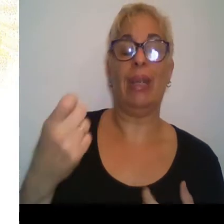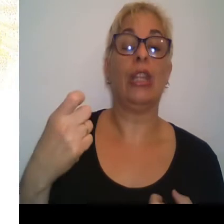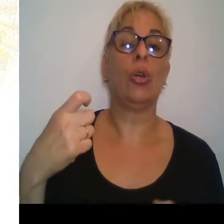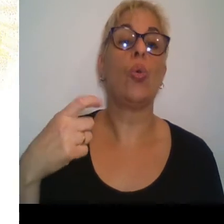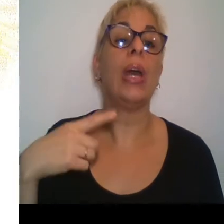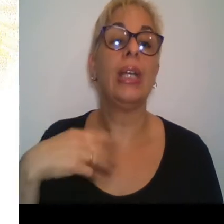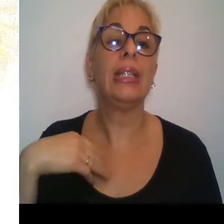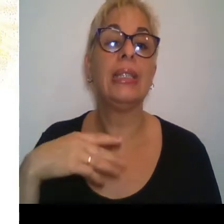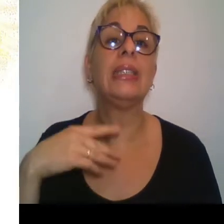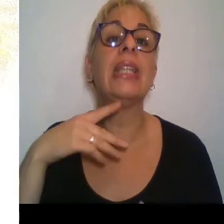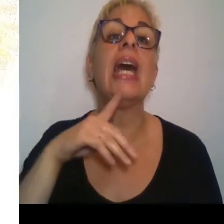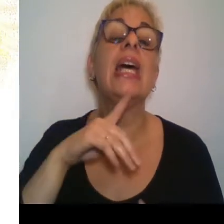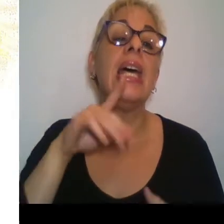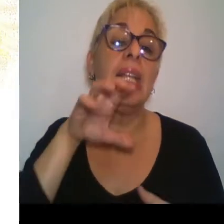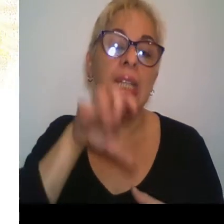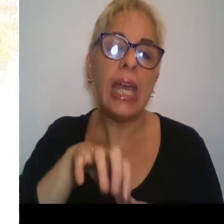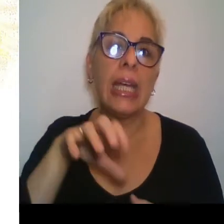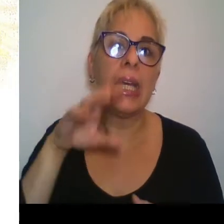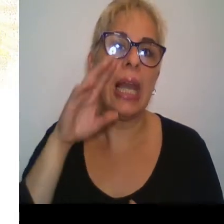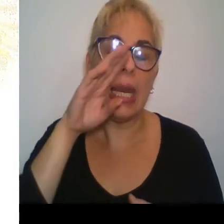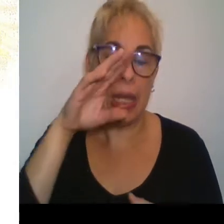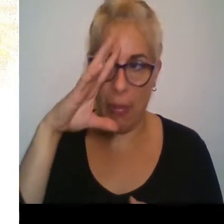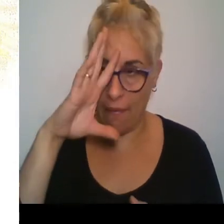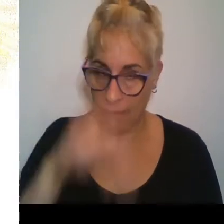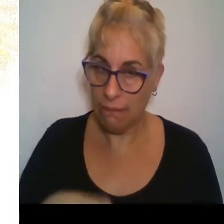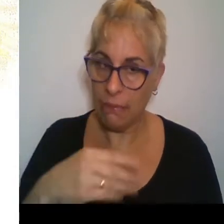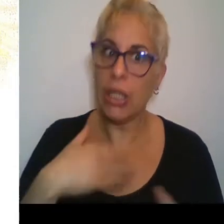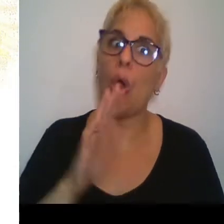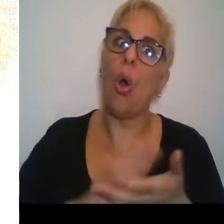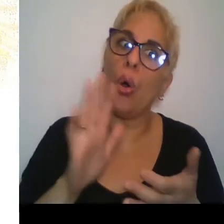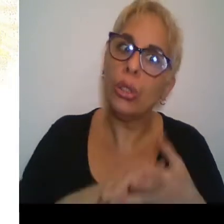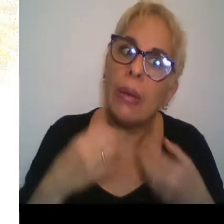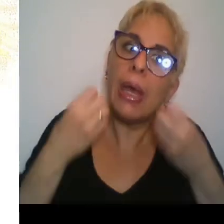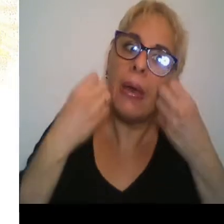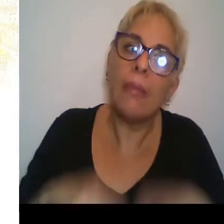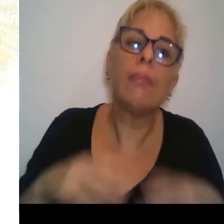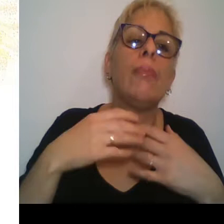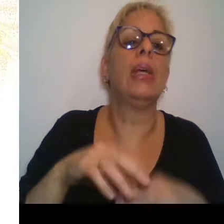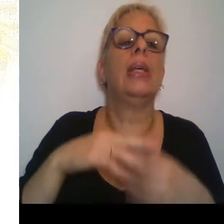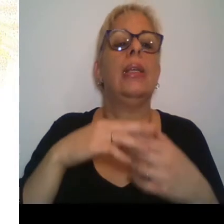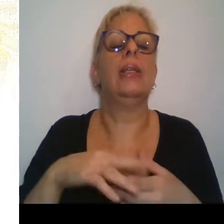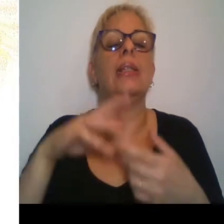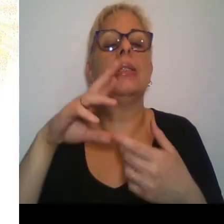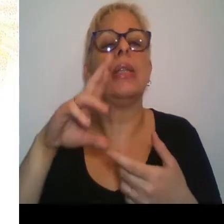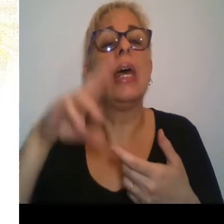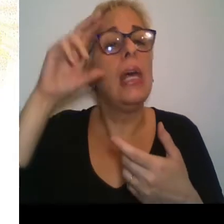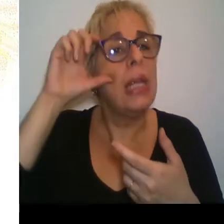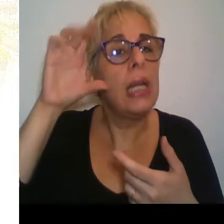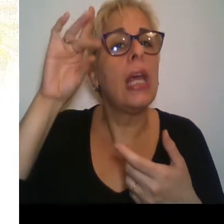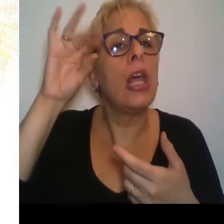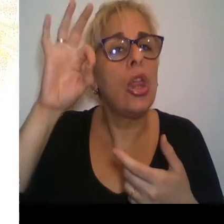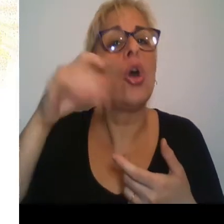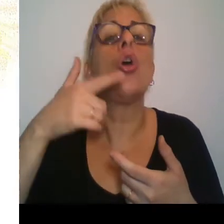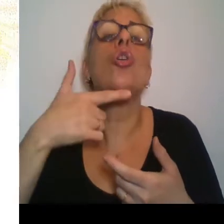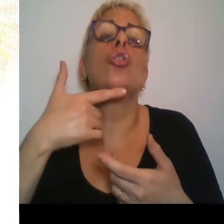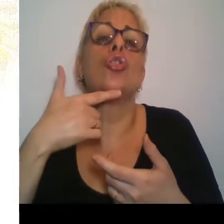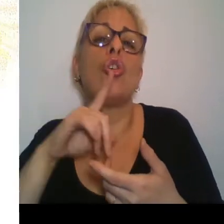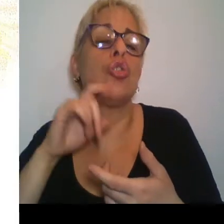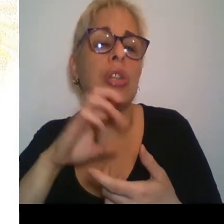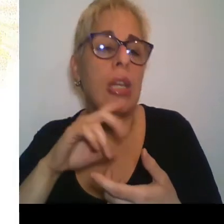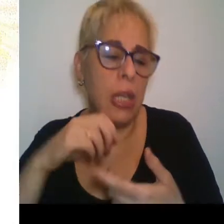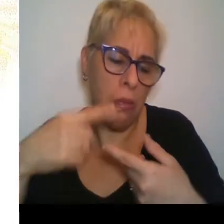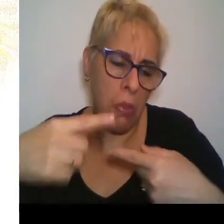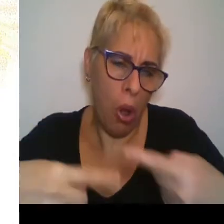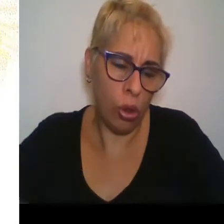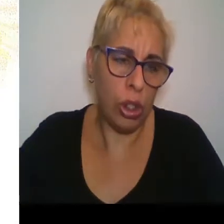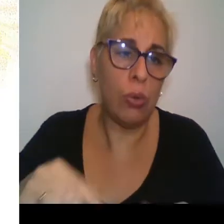negras y entonces arranca otra vez. Do, Do sostenido, Re, Re sostenido, Mi, Fa y así sucesivamente. No vamos a